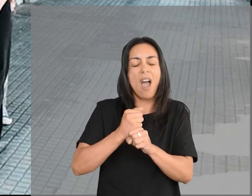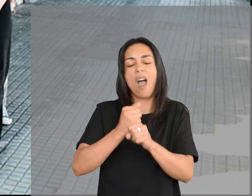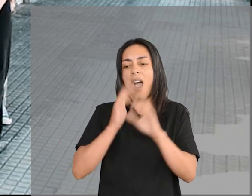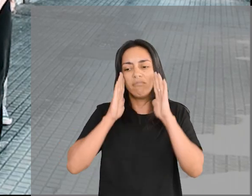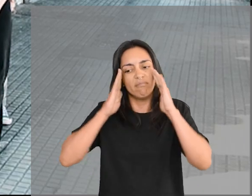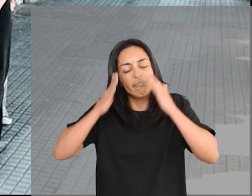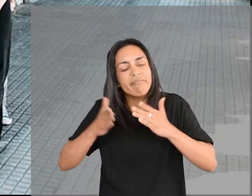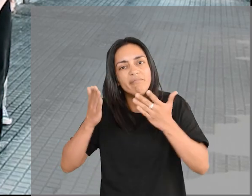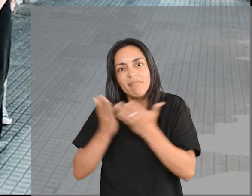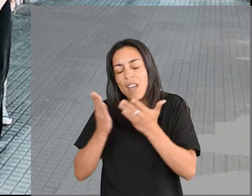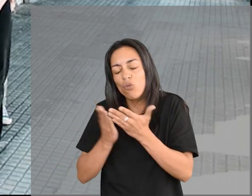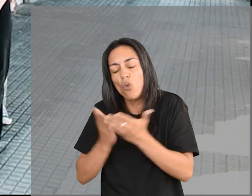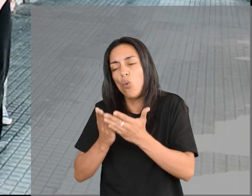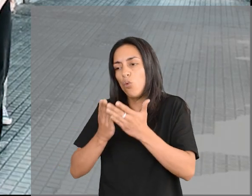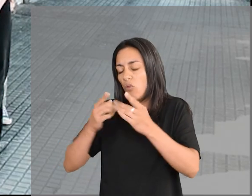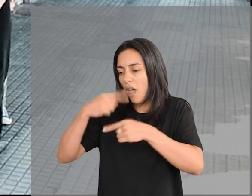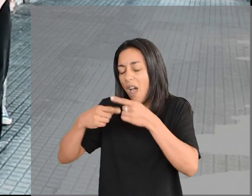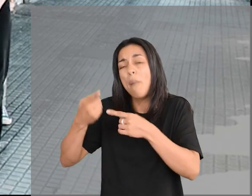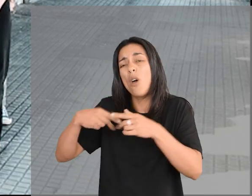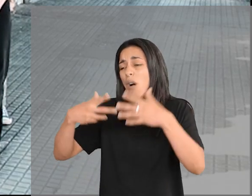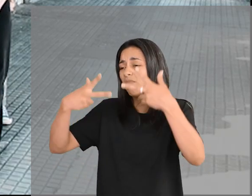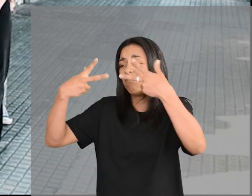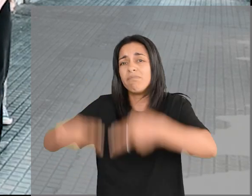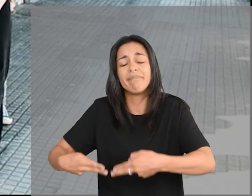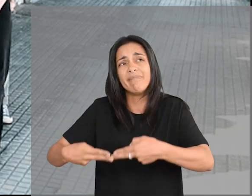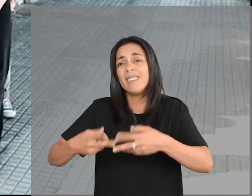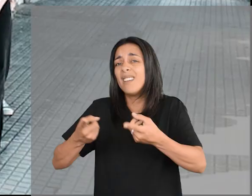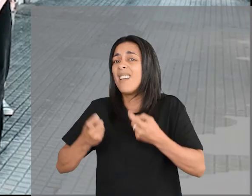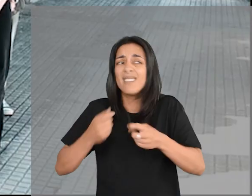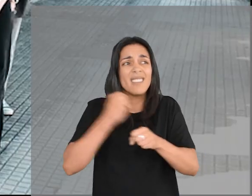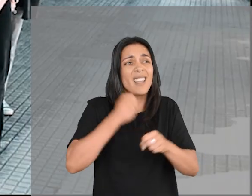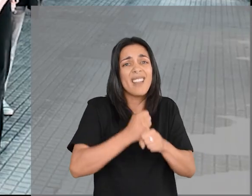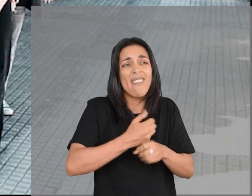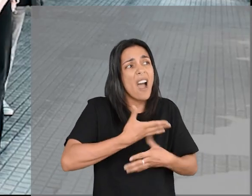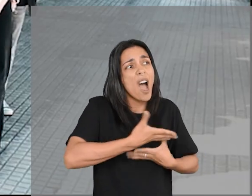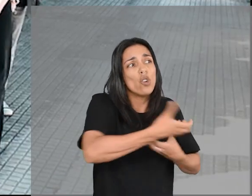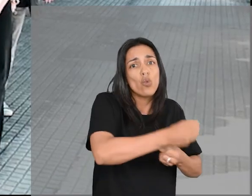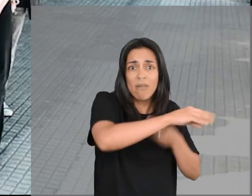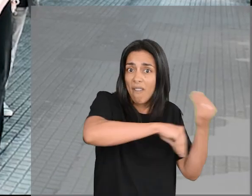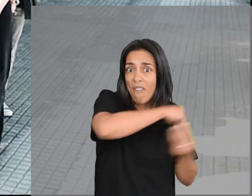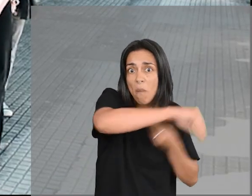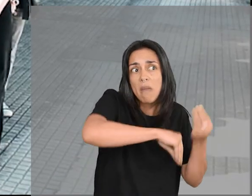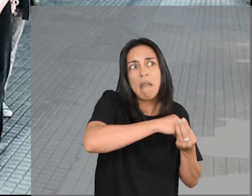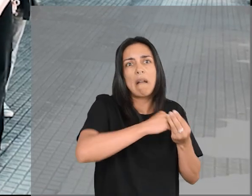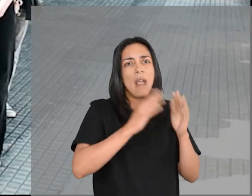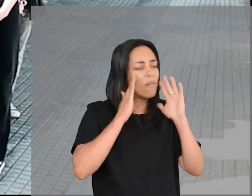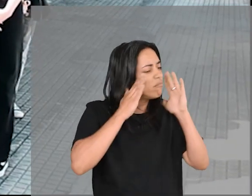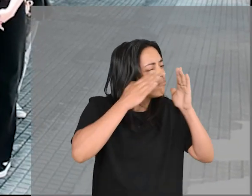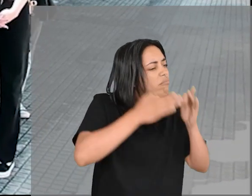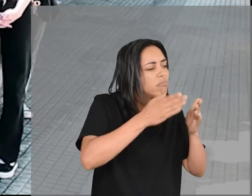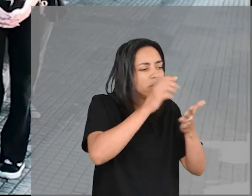estudia, pero tiene que abandonar por el tema del trabajo para ayudar a su familia. Se empieza a dedicar a la poesía